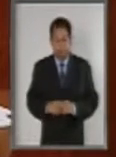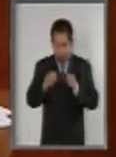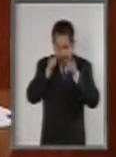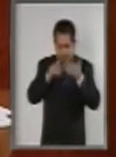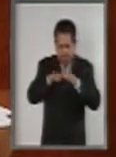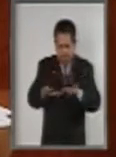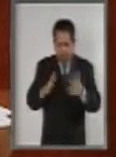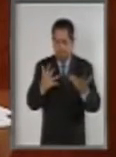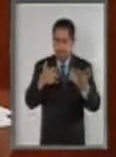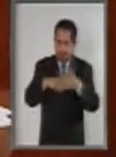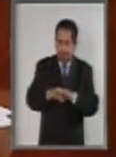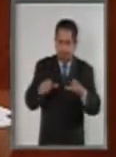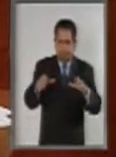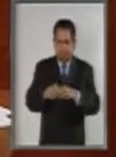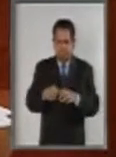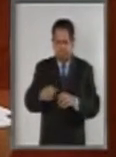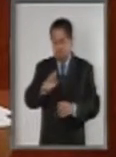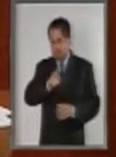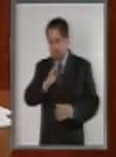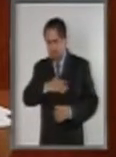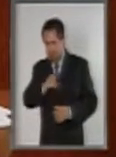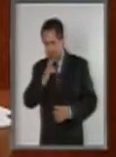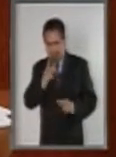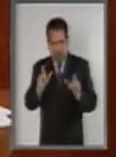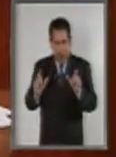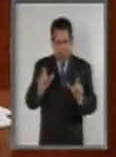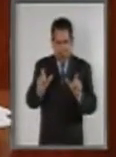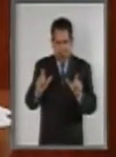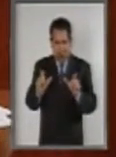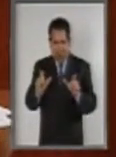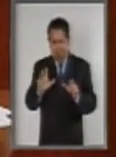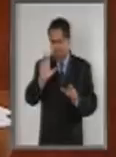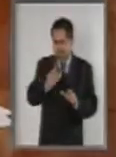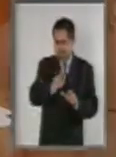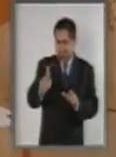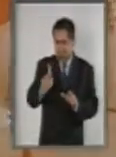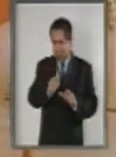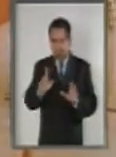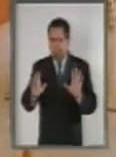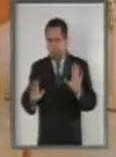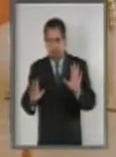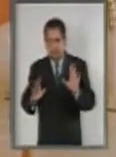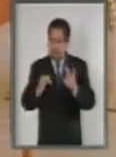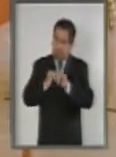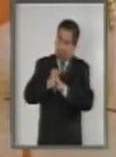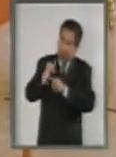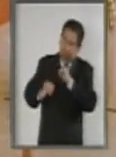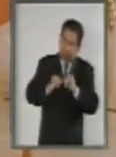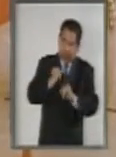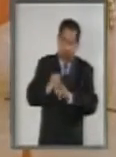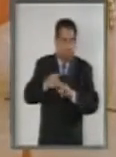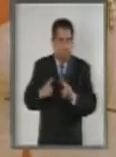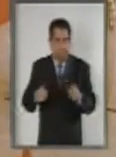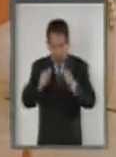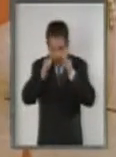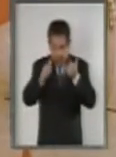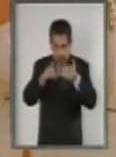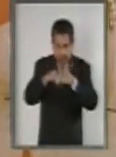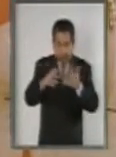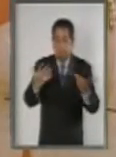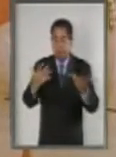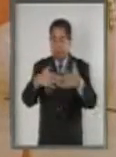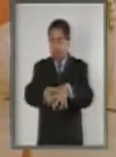integración e inclusión en el castellano tienden a ser sinónimas, en el ámbito internacional la integración es